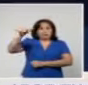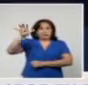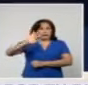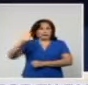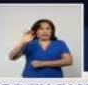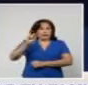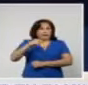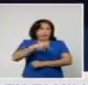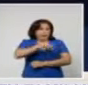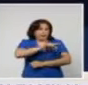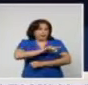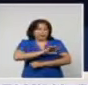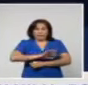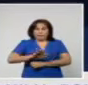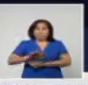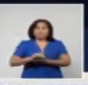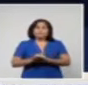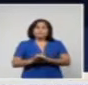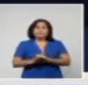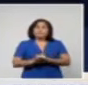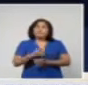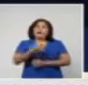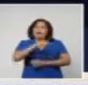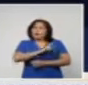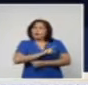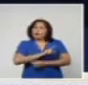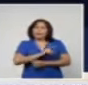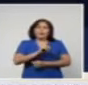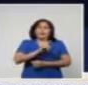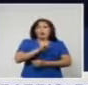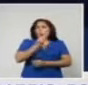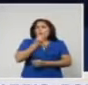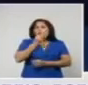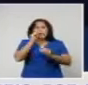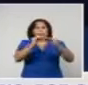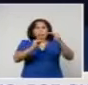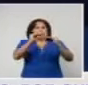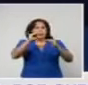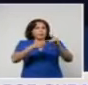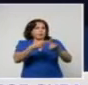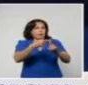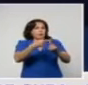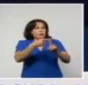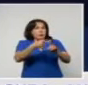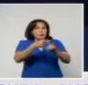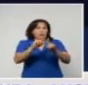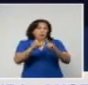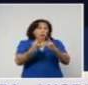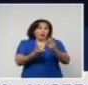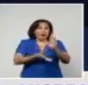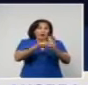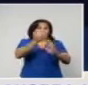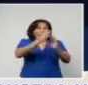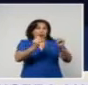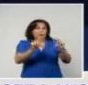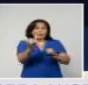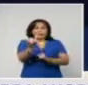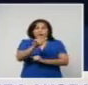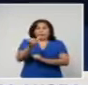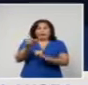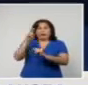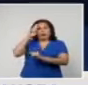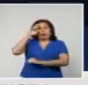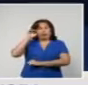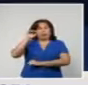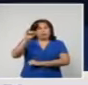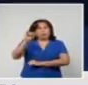ayer, aunque no logramos tener un balance positivo de acuerdo al número de altas con el número de ingresos,